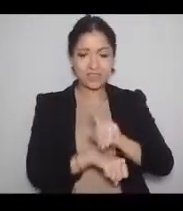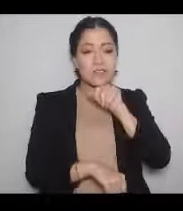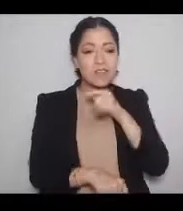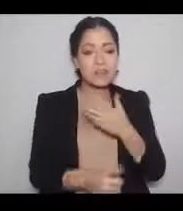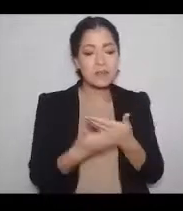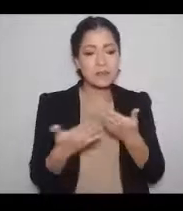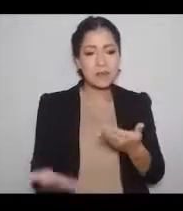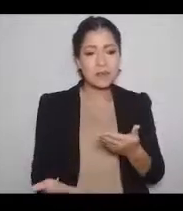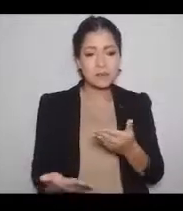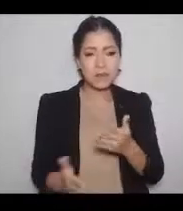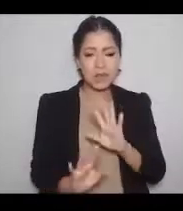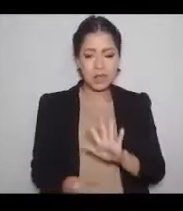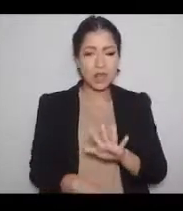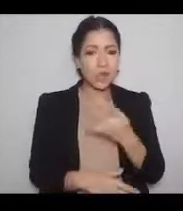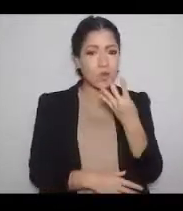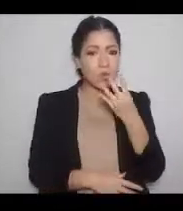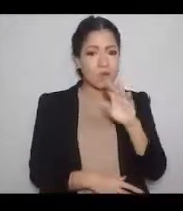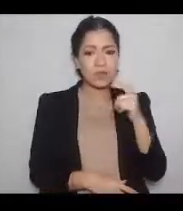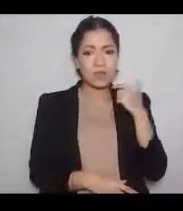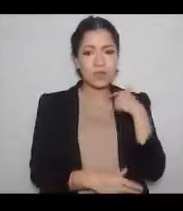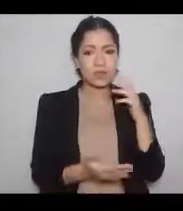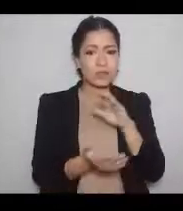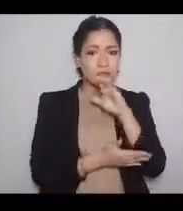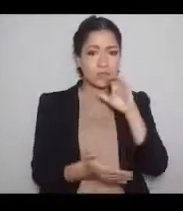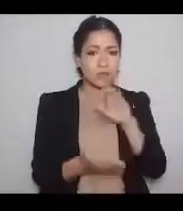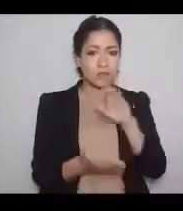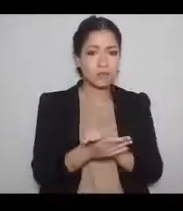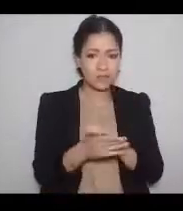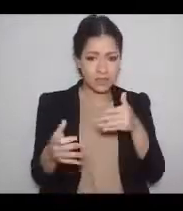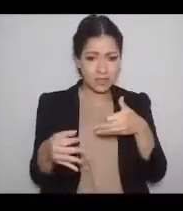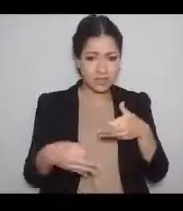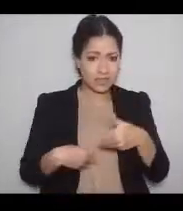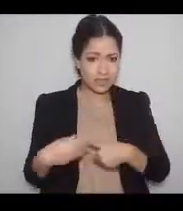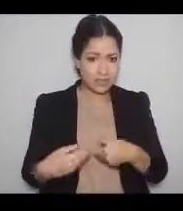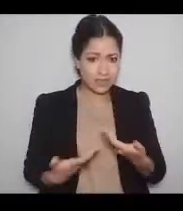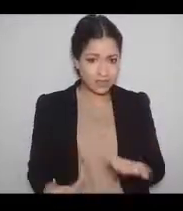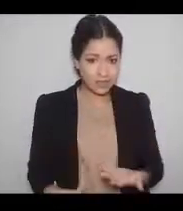pensión a cuatro exesposas con teatro de búsqueda.